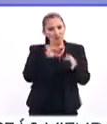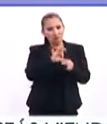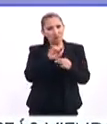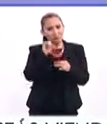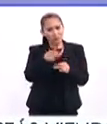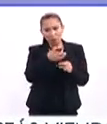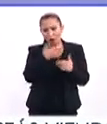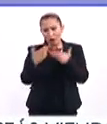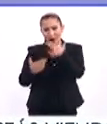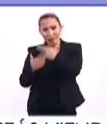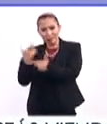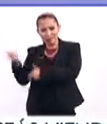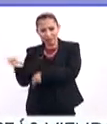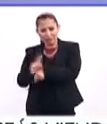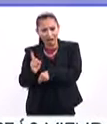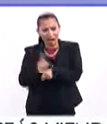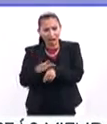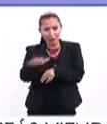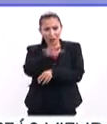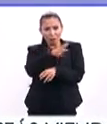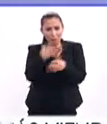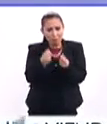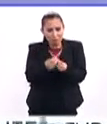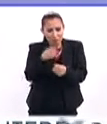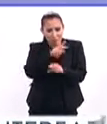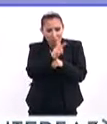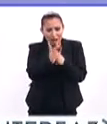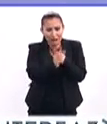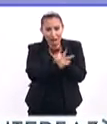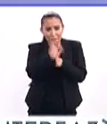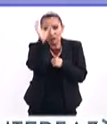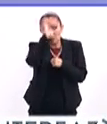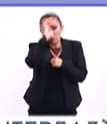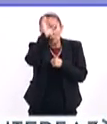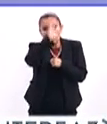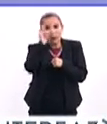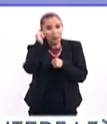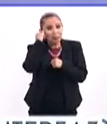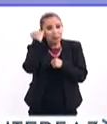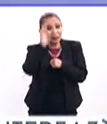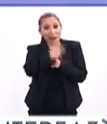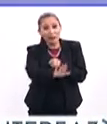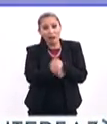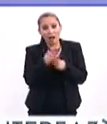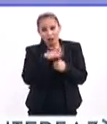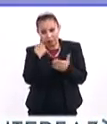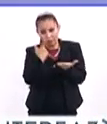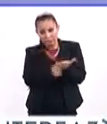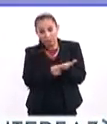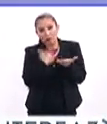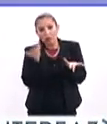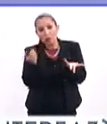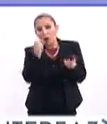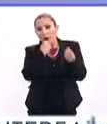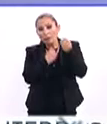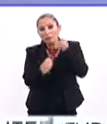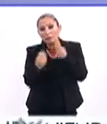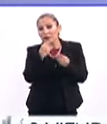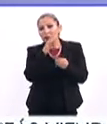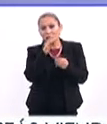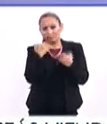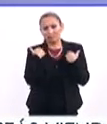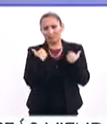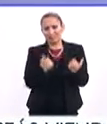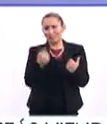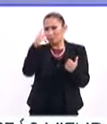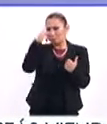¿no? Y del día a día, ¿no? Y del día a día, o sea, la cultura indígena está permeada principalmente a través de la comida. No puedo